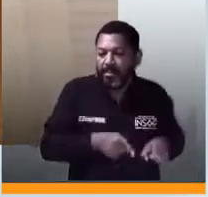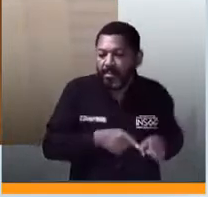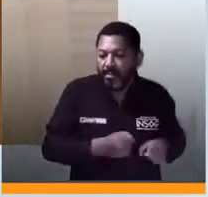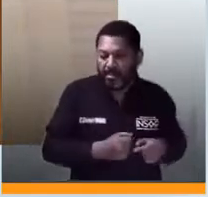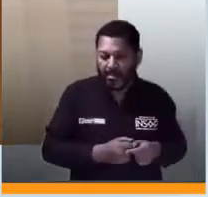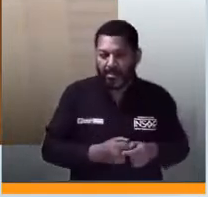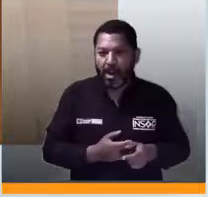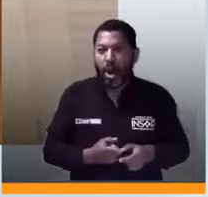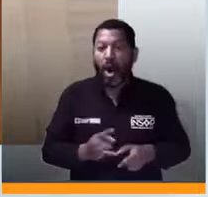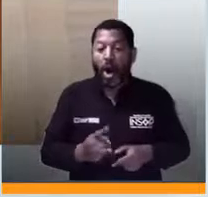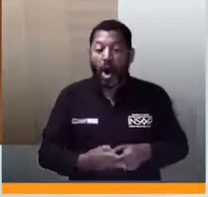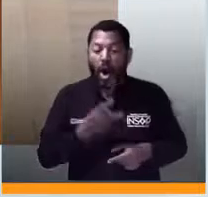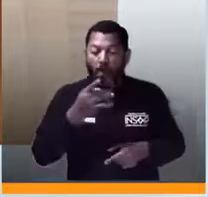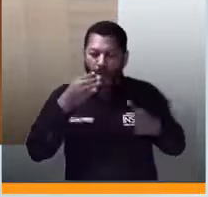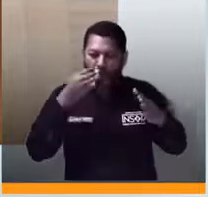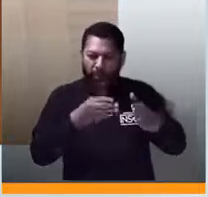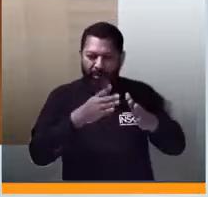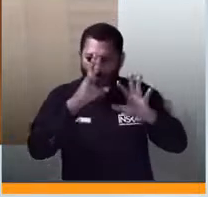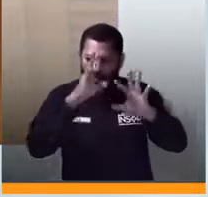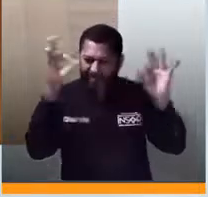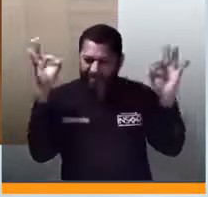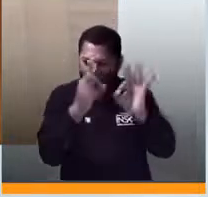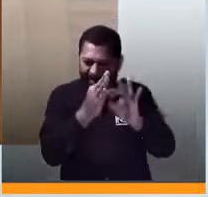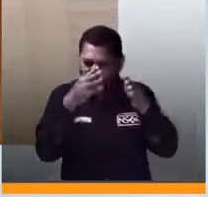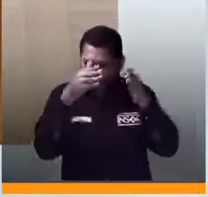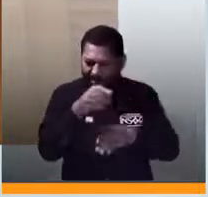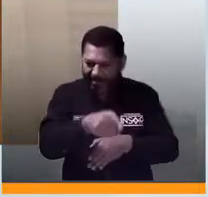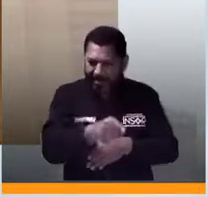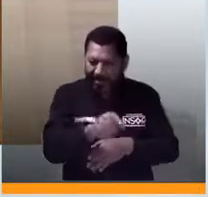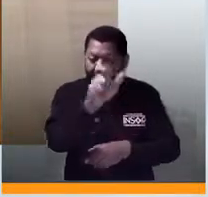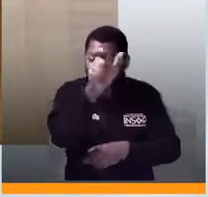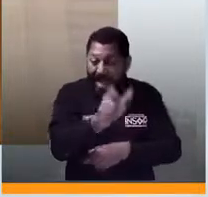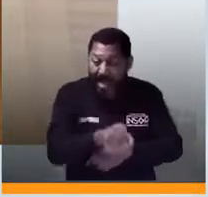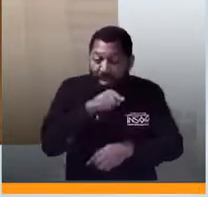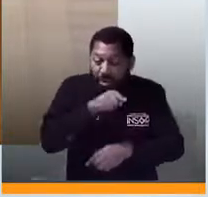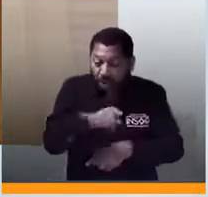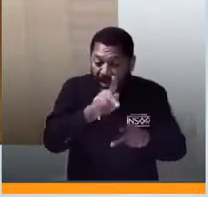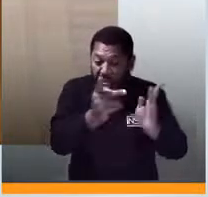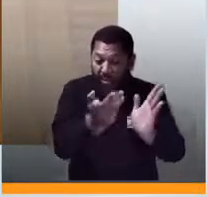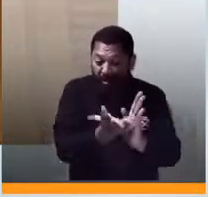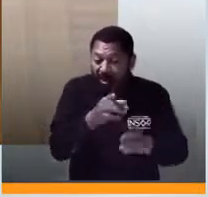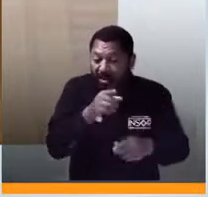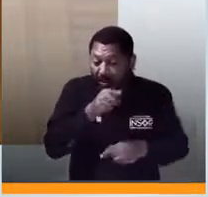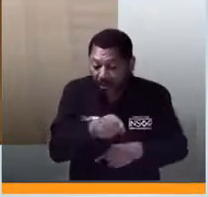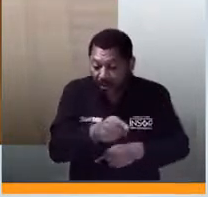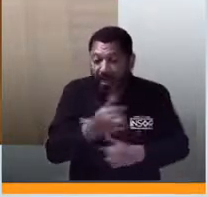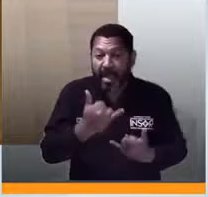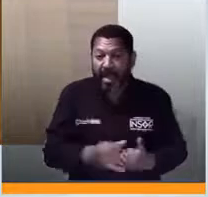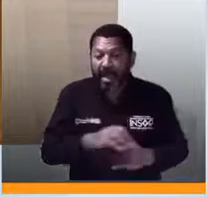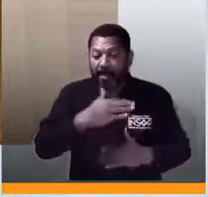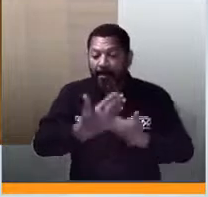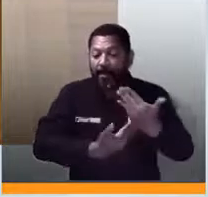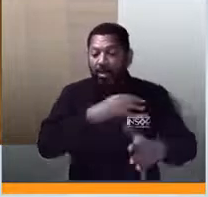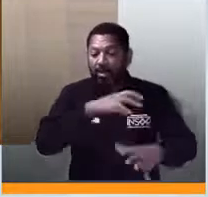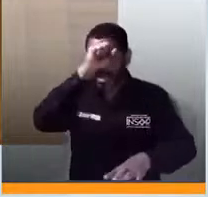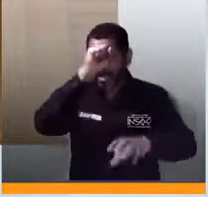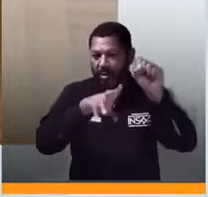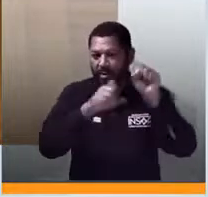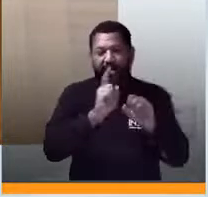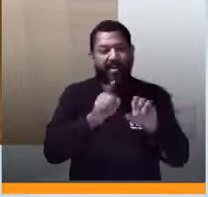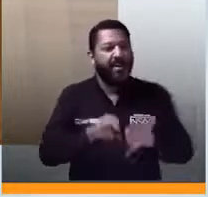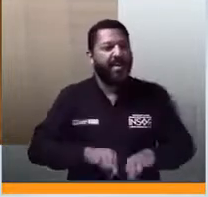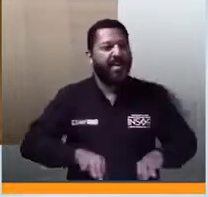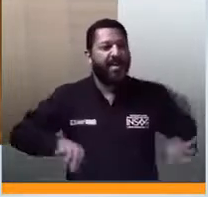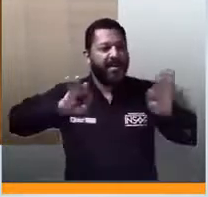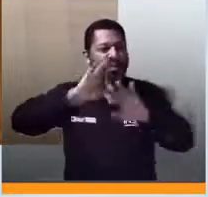llevamos, el foco sobre el proceso que el estudiante tiene en este momento, que es